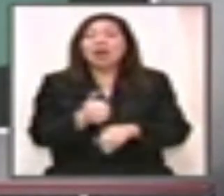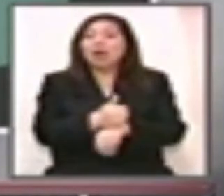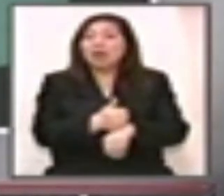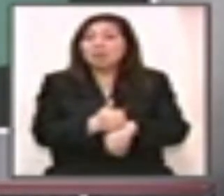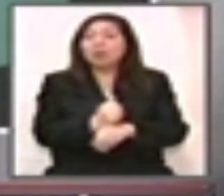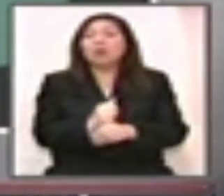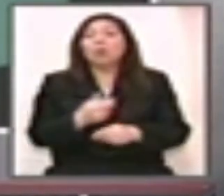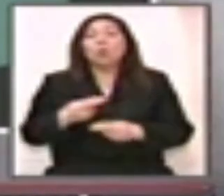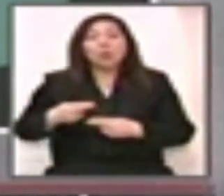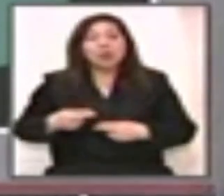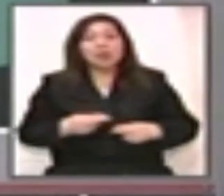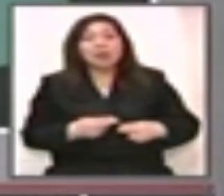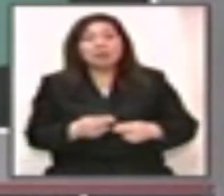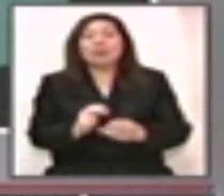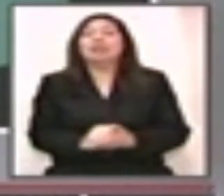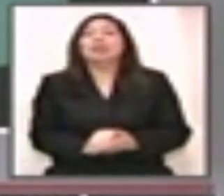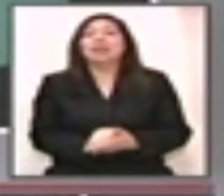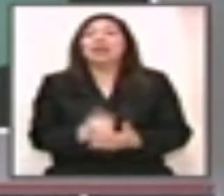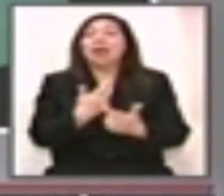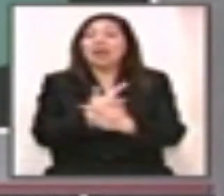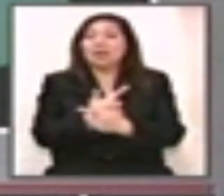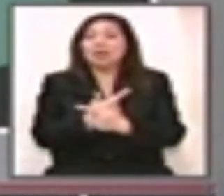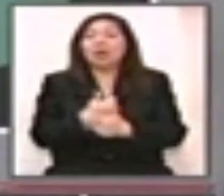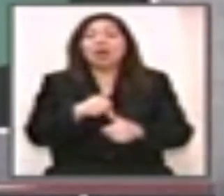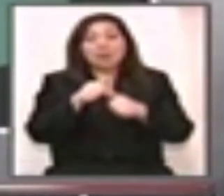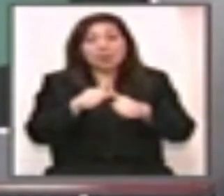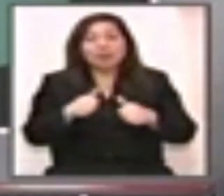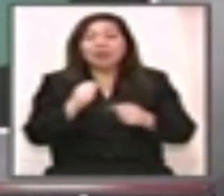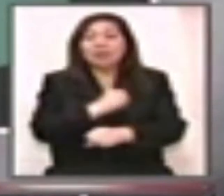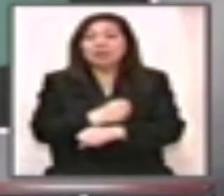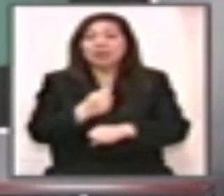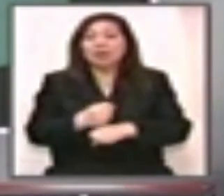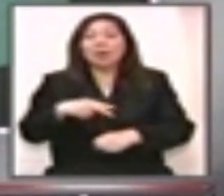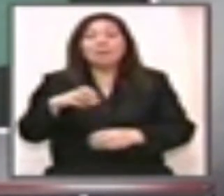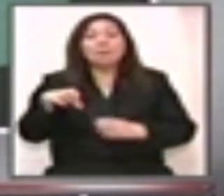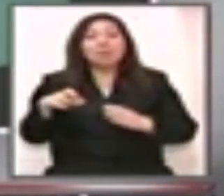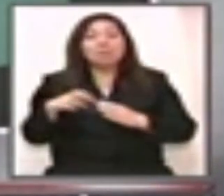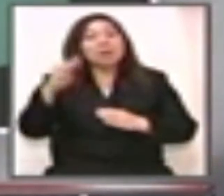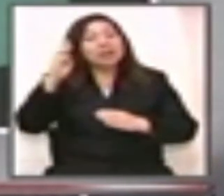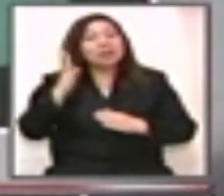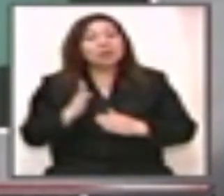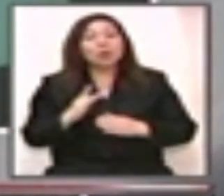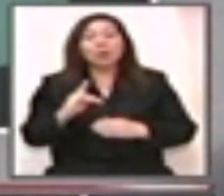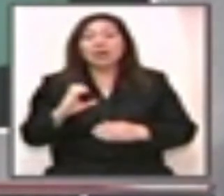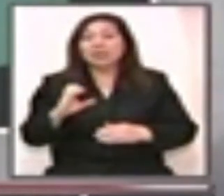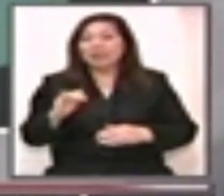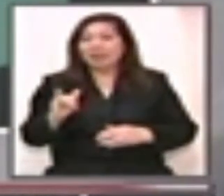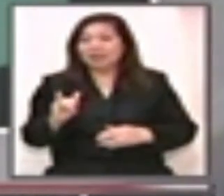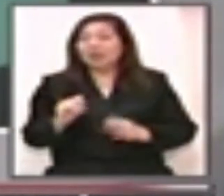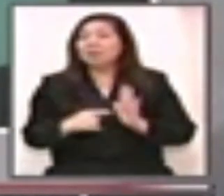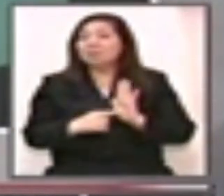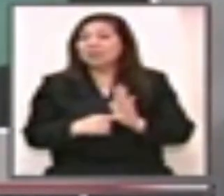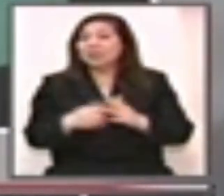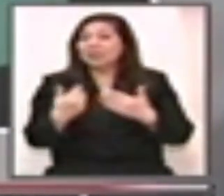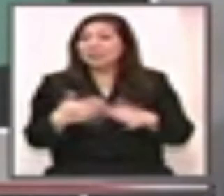Apurímac, Huancavelica, Ayacucho, Amazonas, Tacna, Moquegua, Pasco, Madre de Dios y Ucayali,